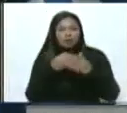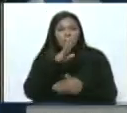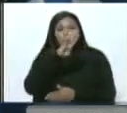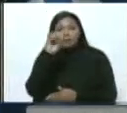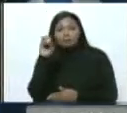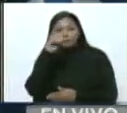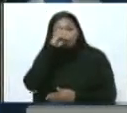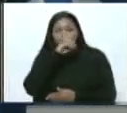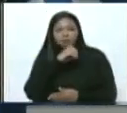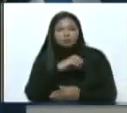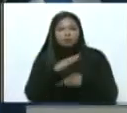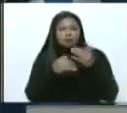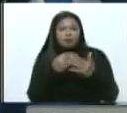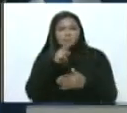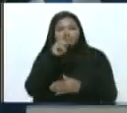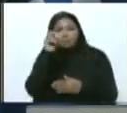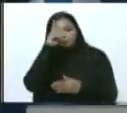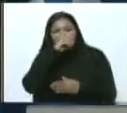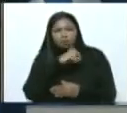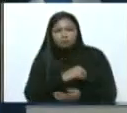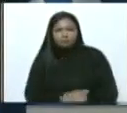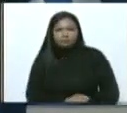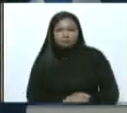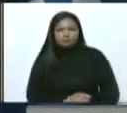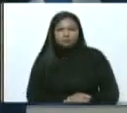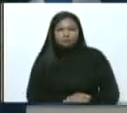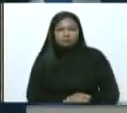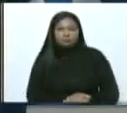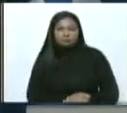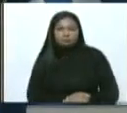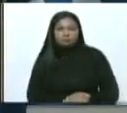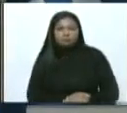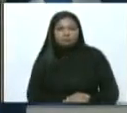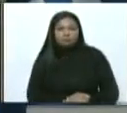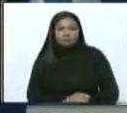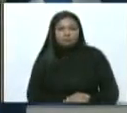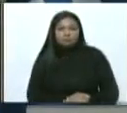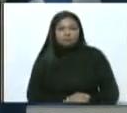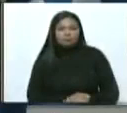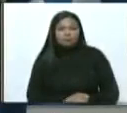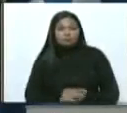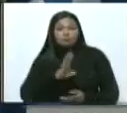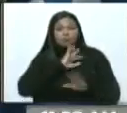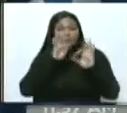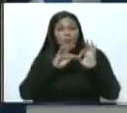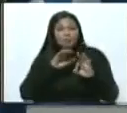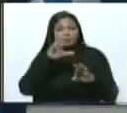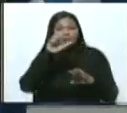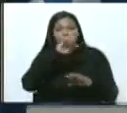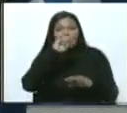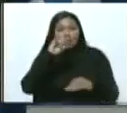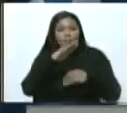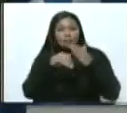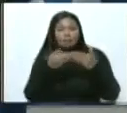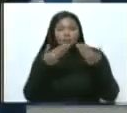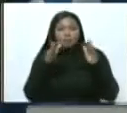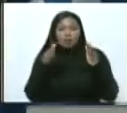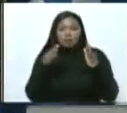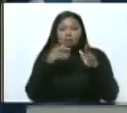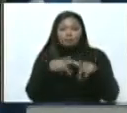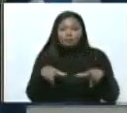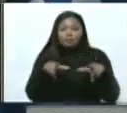años, no hace 30, no hace 20 años, no cuando los carteles de Medellín o del cartel de Cali, populares